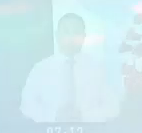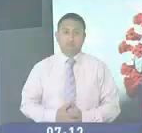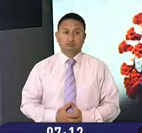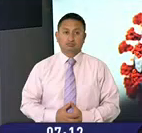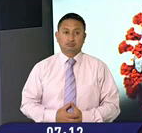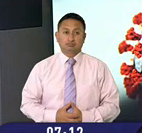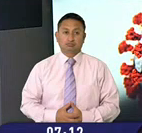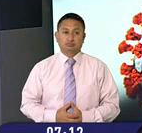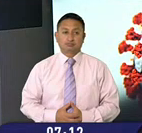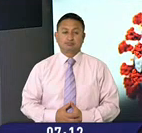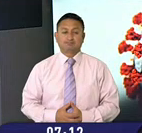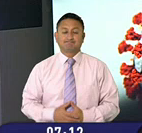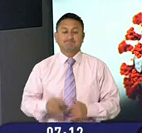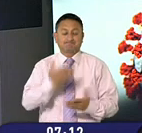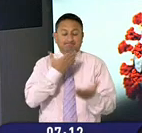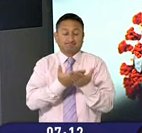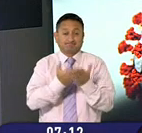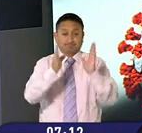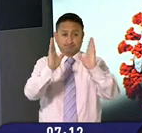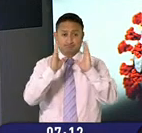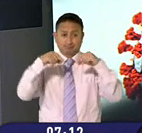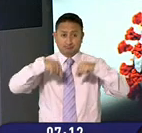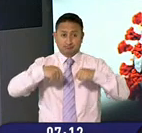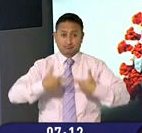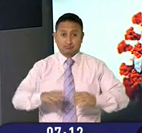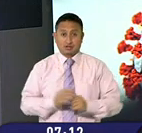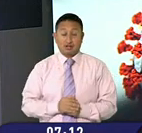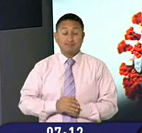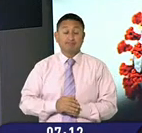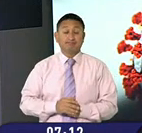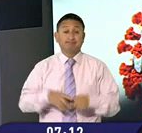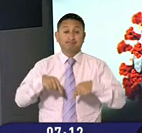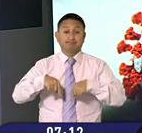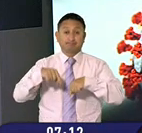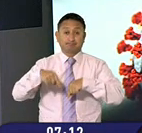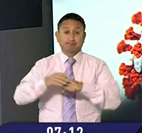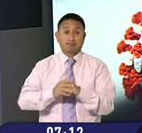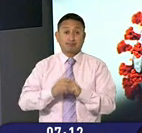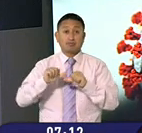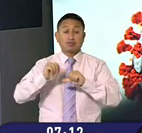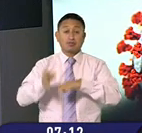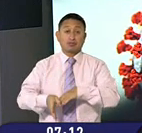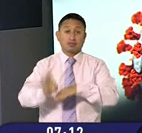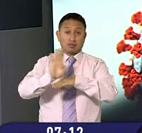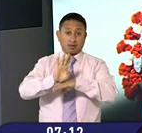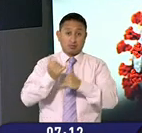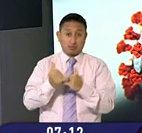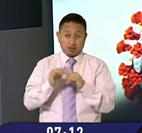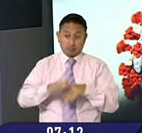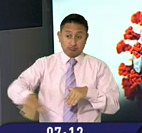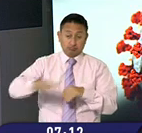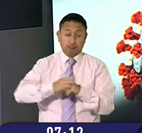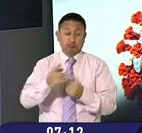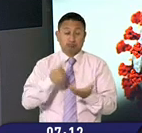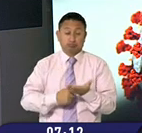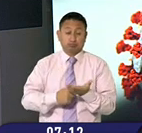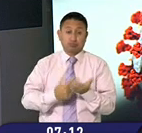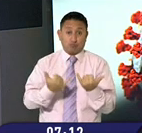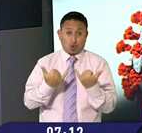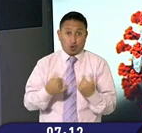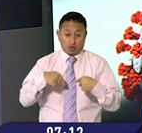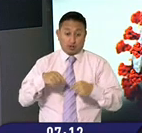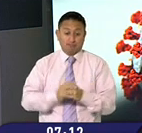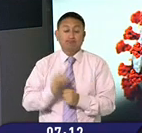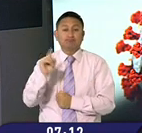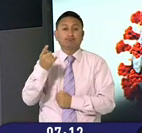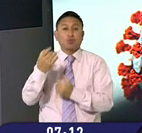Gracias por continuar en nuestra sintonía, amigos televidentes. El Pleno de la Asamblea Nacional debatirá este martes el primer informe sobre la ley